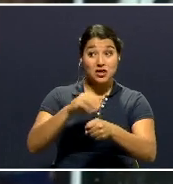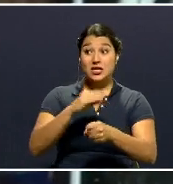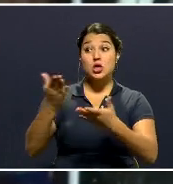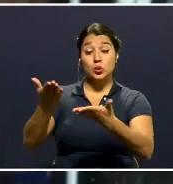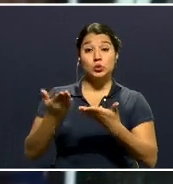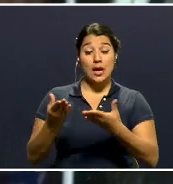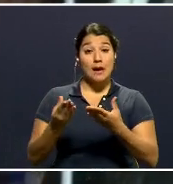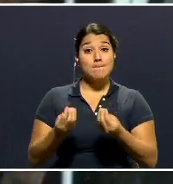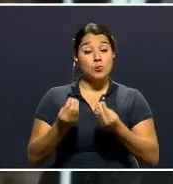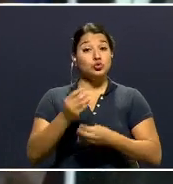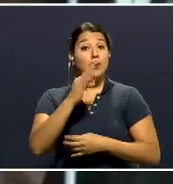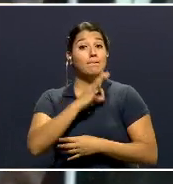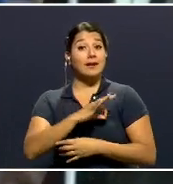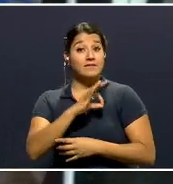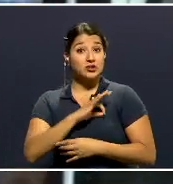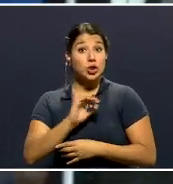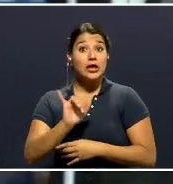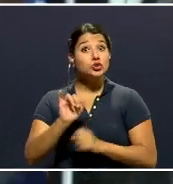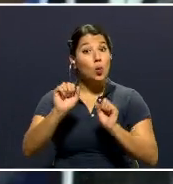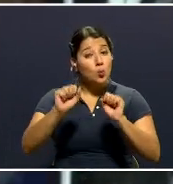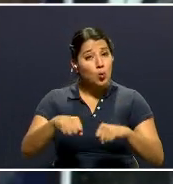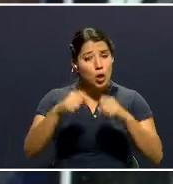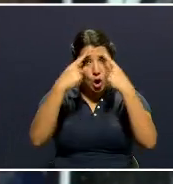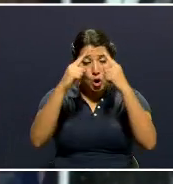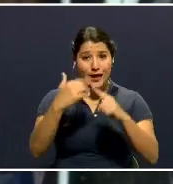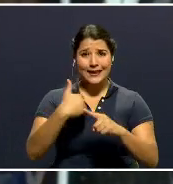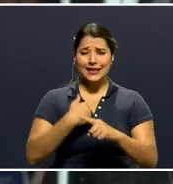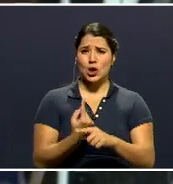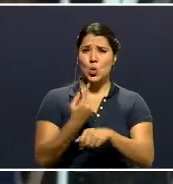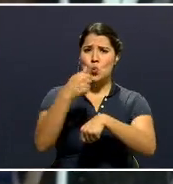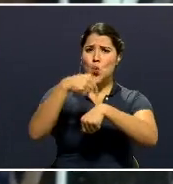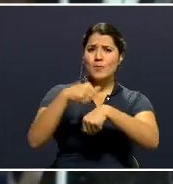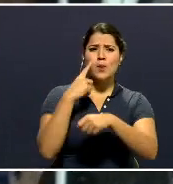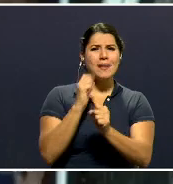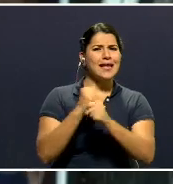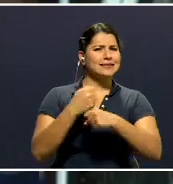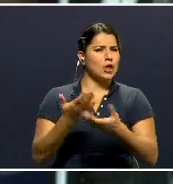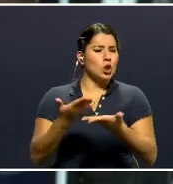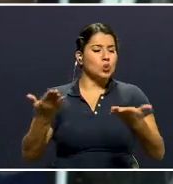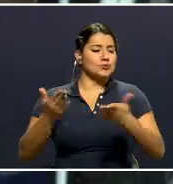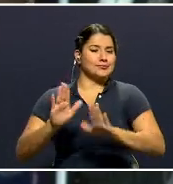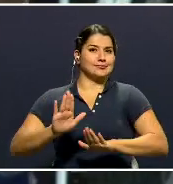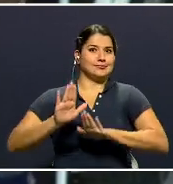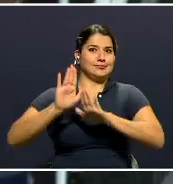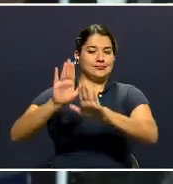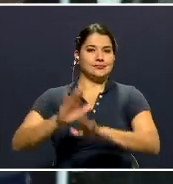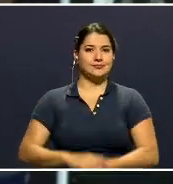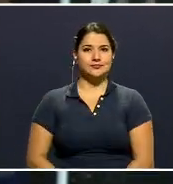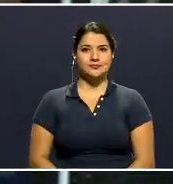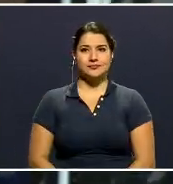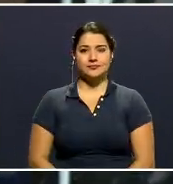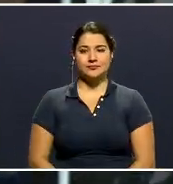beneficiado. Esto nos puede llevar a un momento en el que podamos hacer cosas extraordinarias.